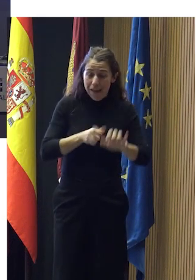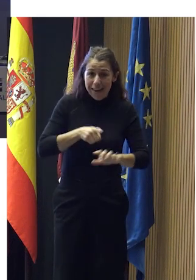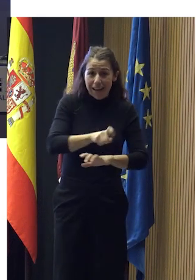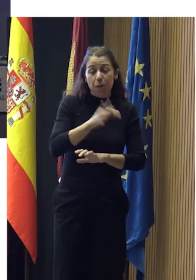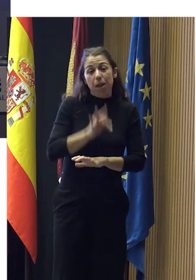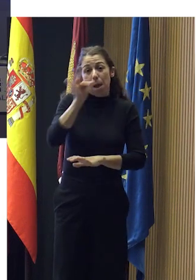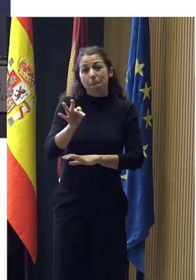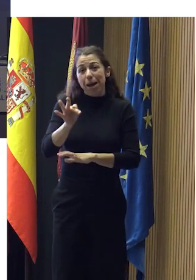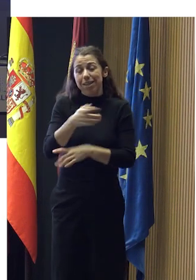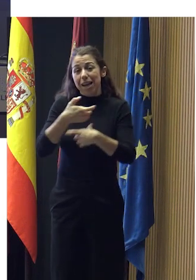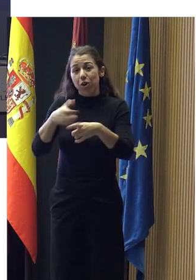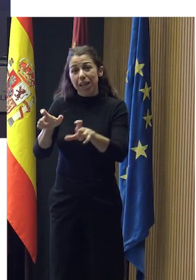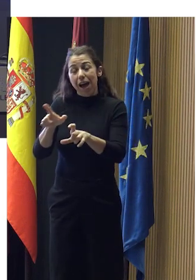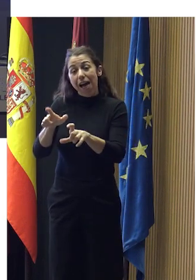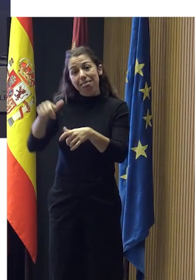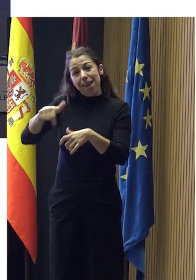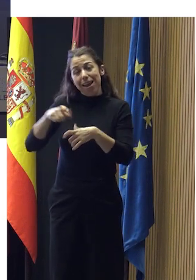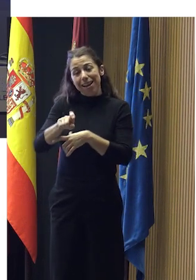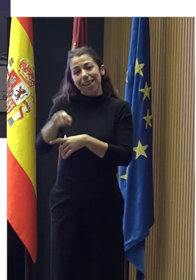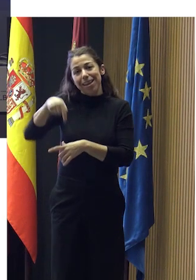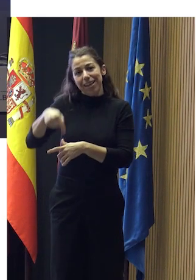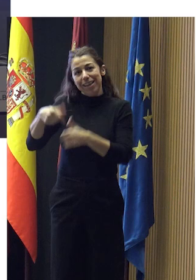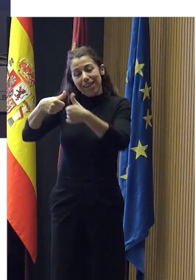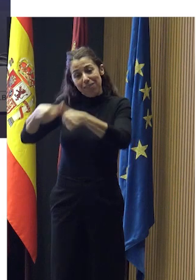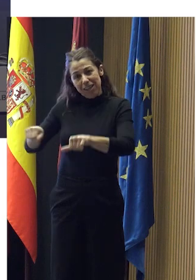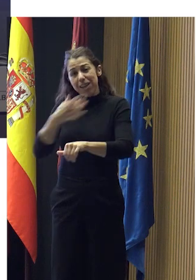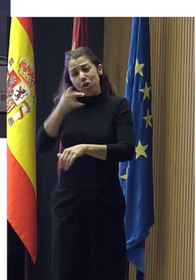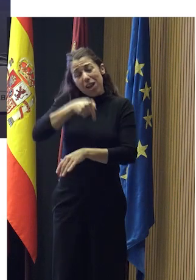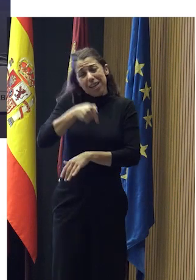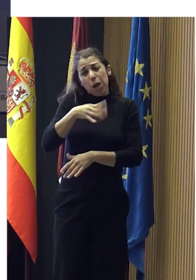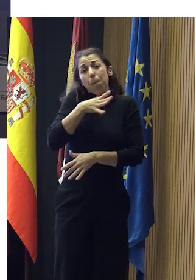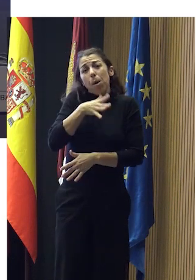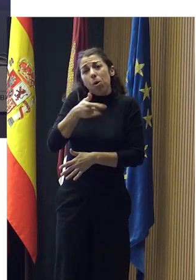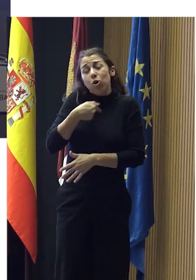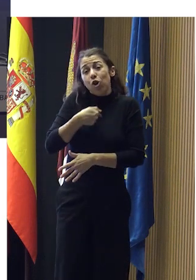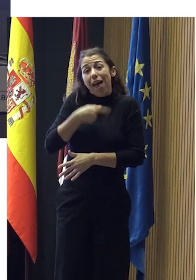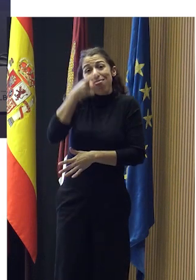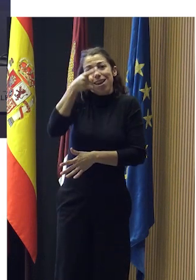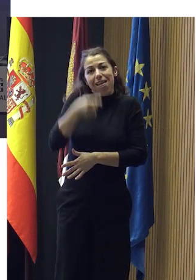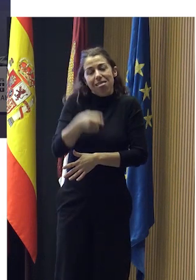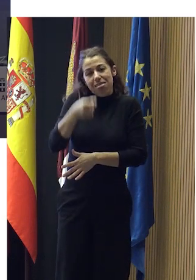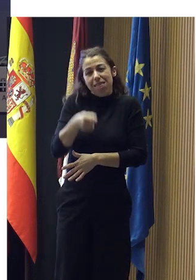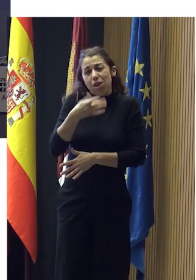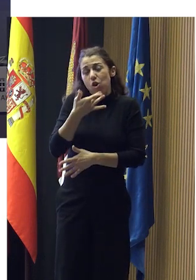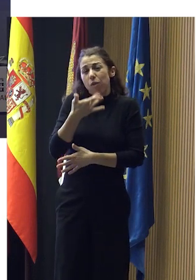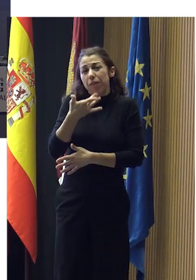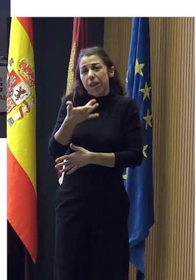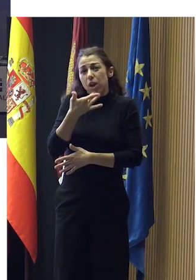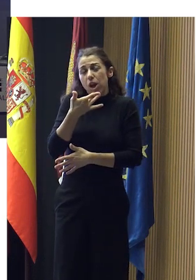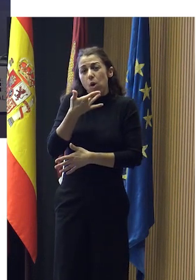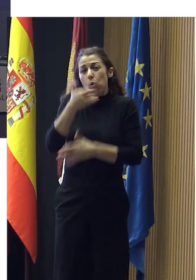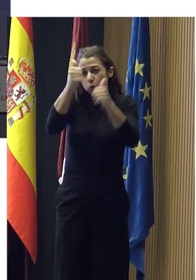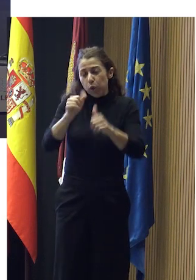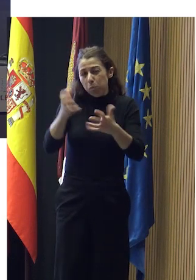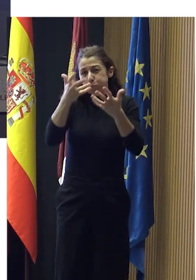de la Unidad de Oncología Translacional del Hospital de Albacete. Además, hoy estoy aquí precisamente por la dirección de una cátedra de